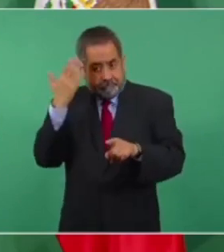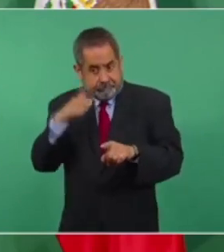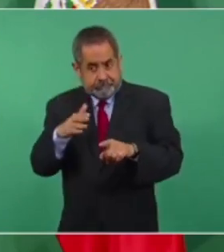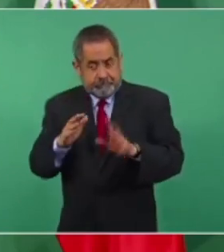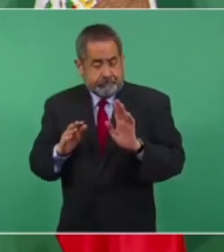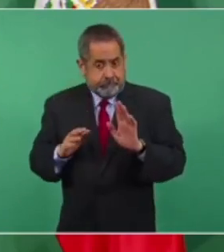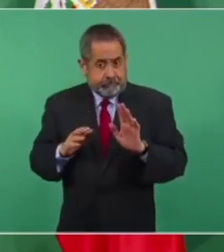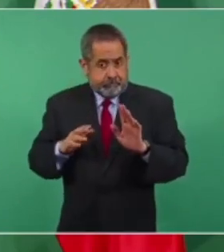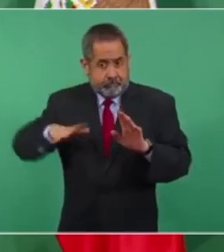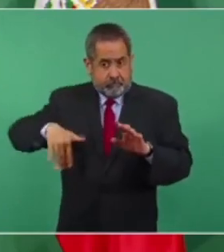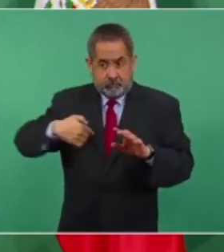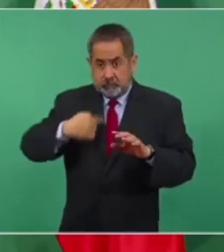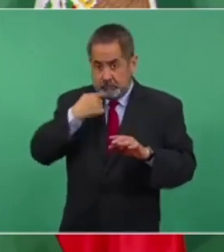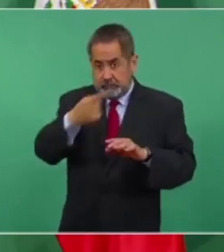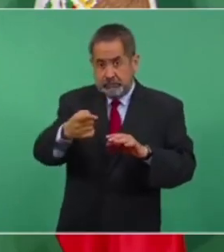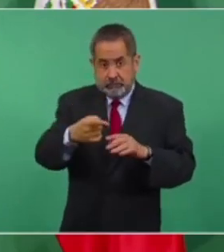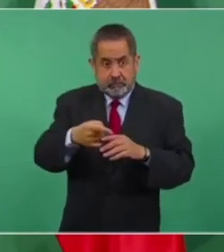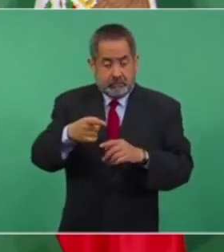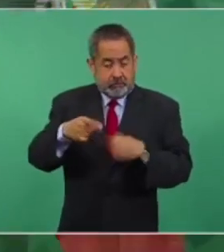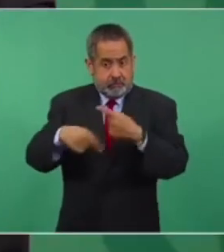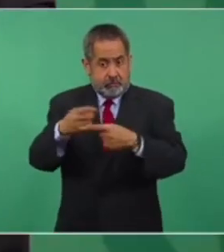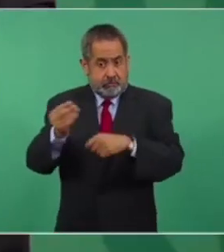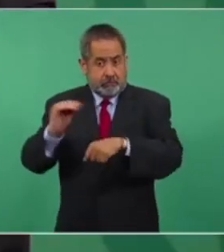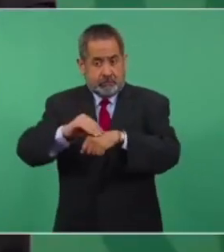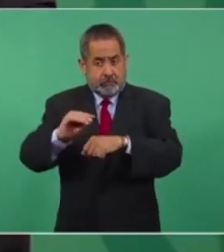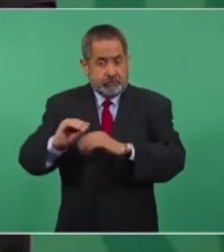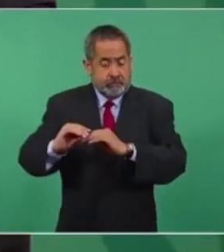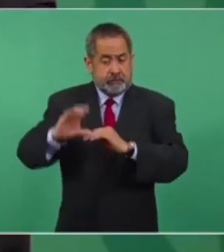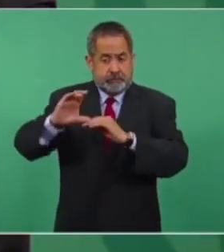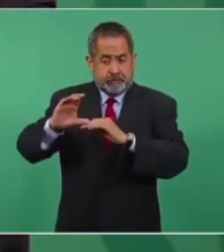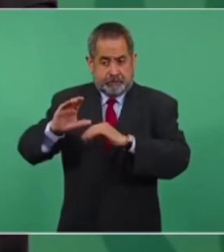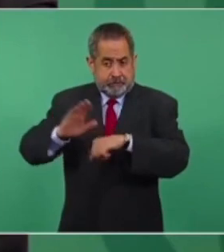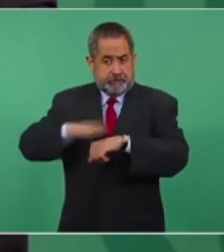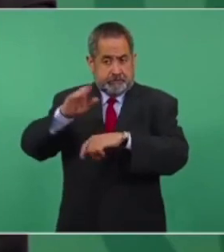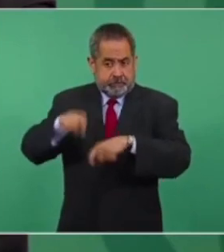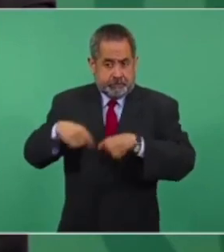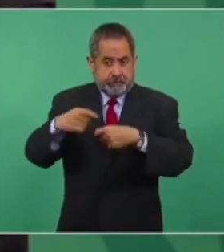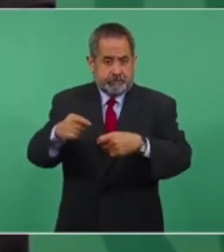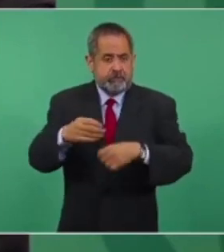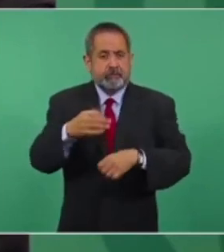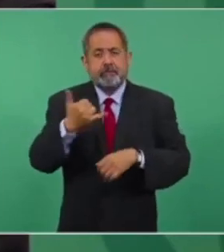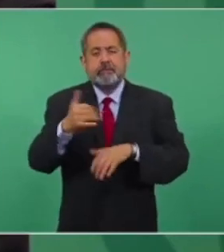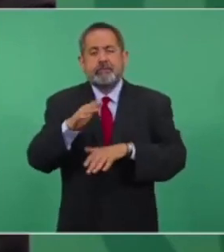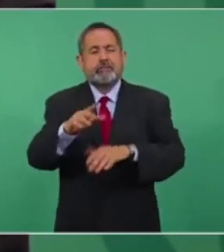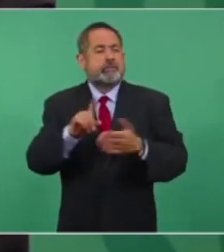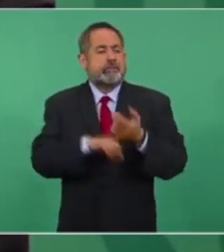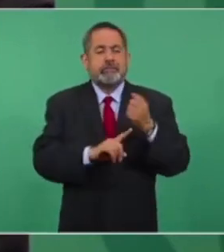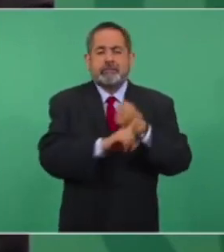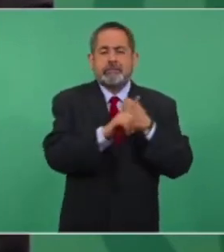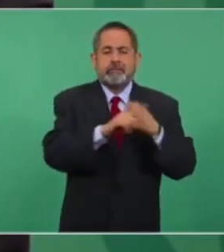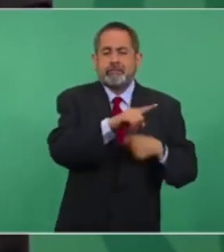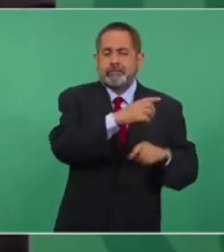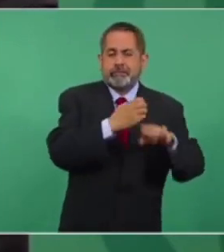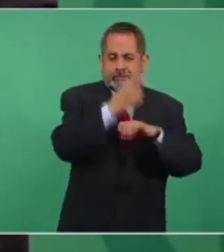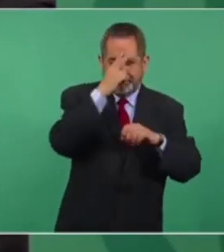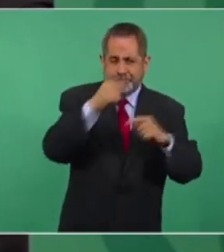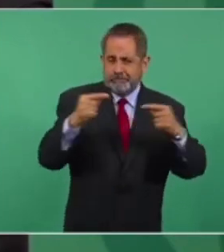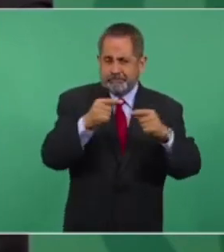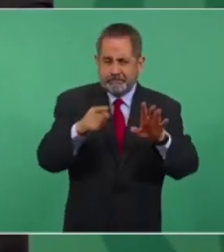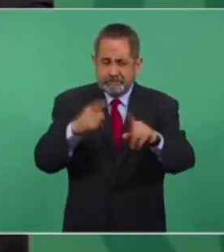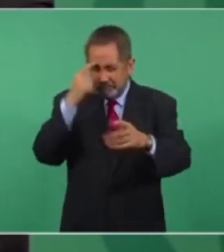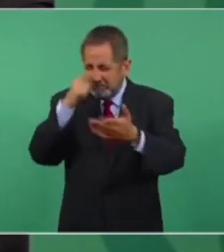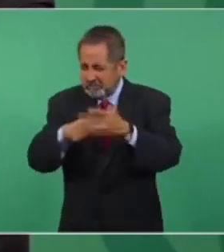sabían esto que les estoy comentando de esta controversia. Yo creo que no,